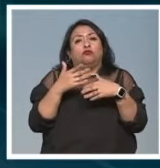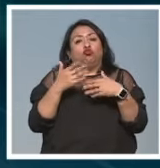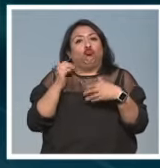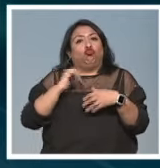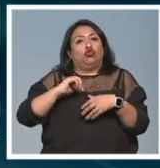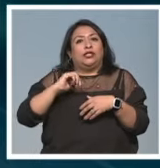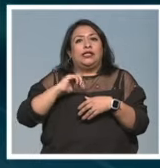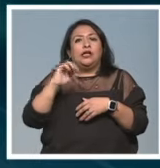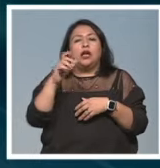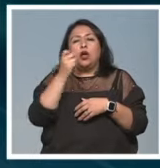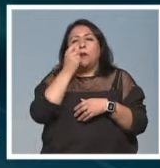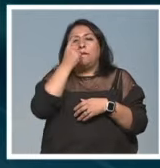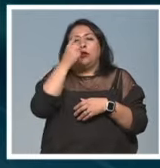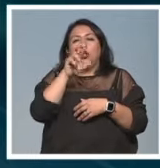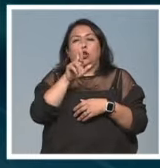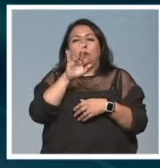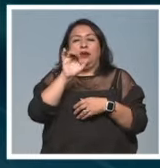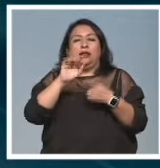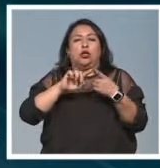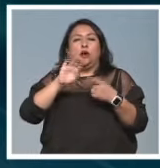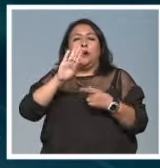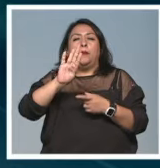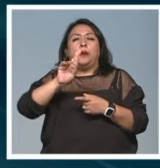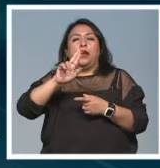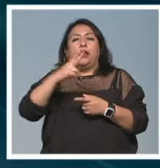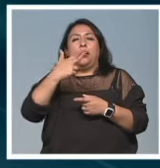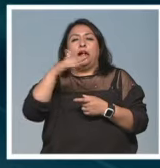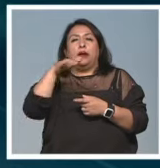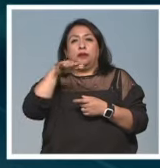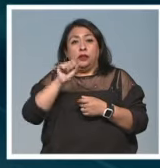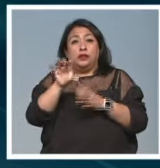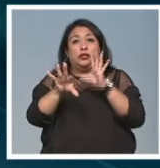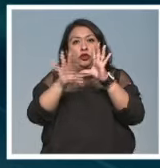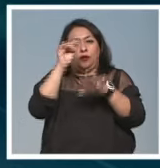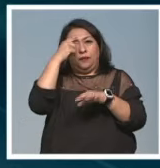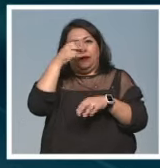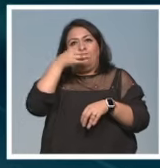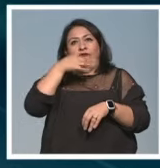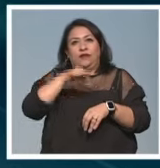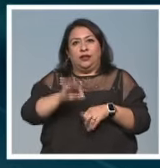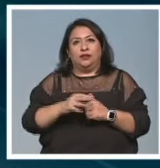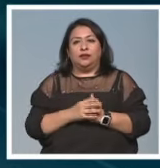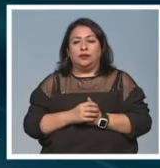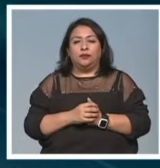de los compositores románticos, Brahms ha sido elegido para esta celebración.